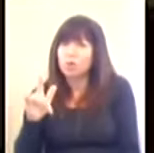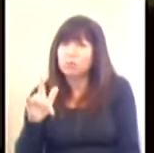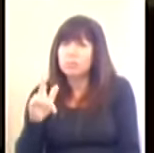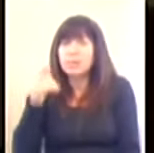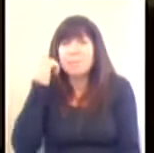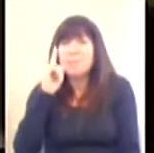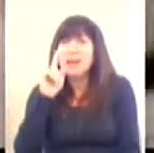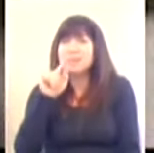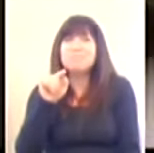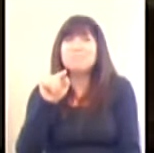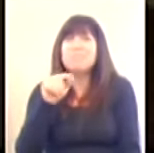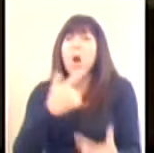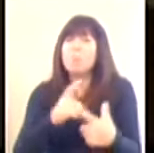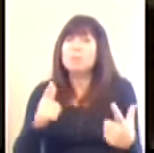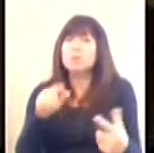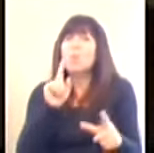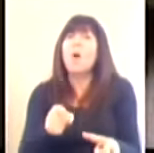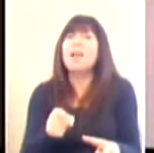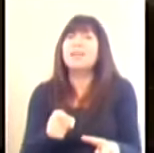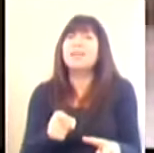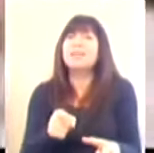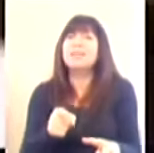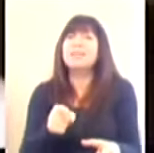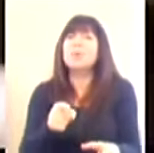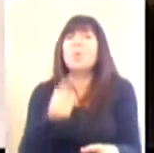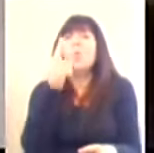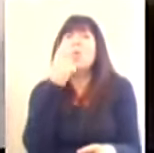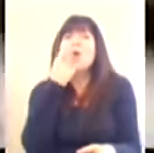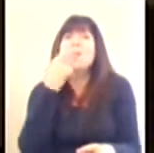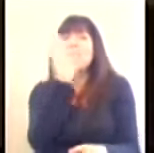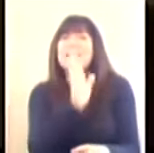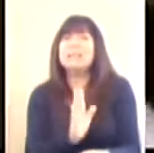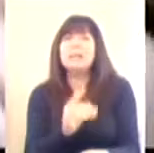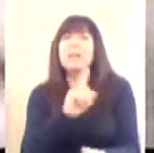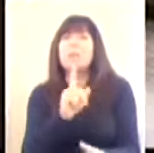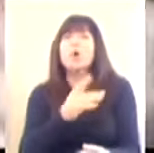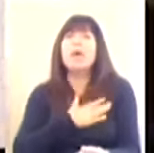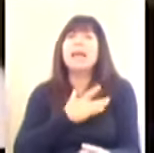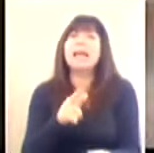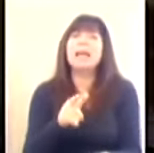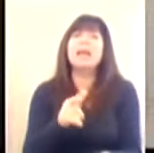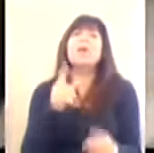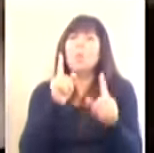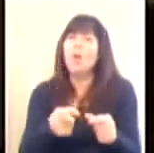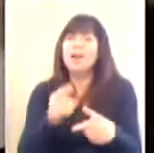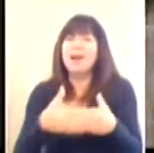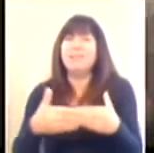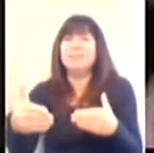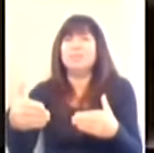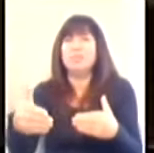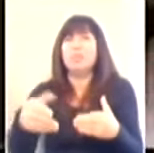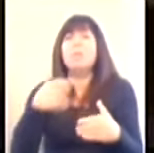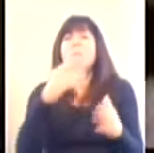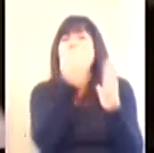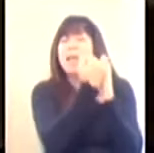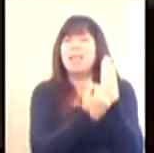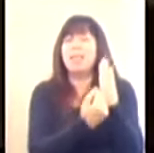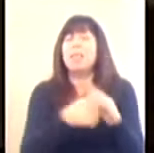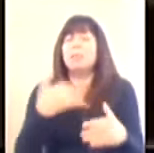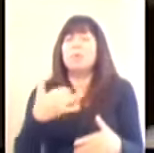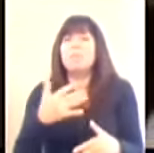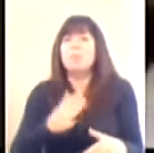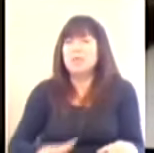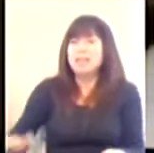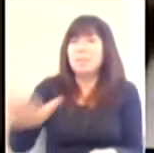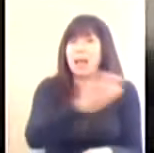señor que no creía en el cambio climático. Entonces, lo que importa es que sigamos adelante con estas medidas, porque son transversales. Y este tipo de seminario que tenemos hoy día,